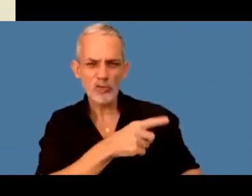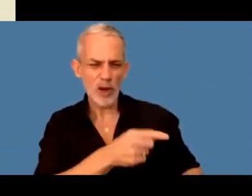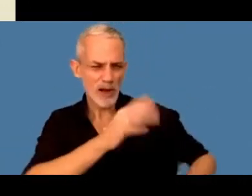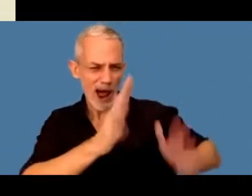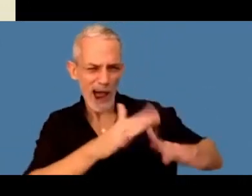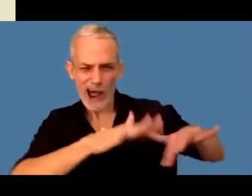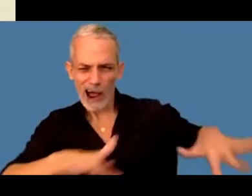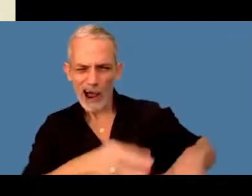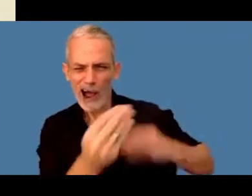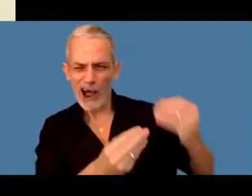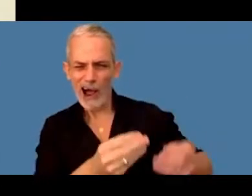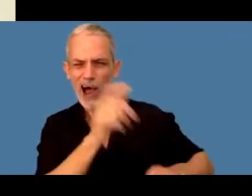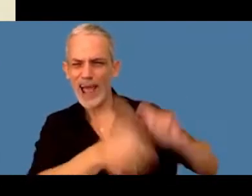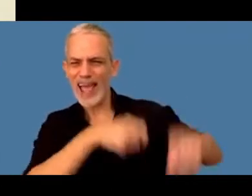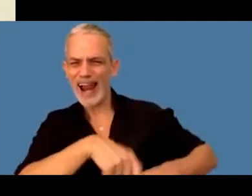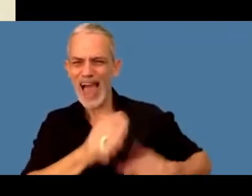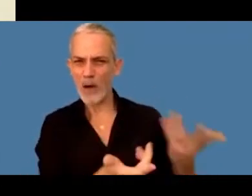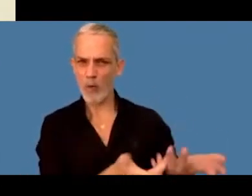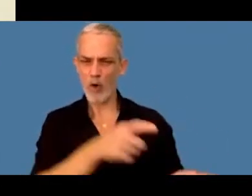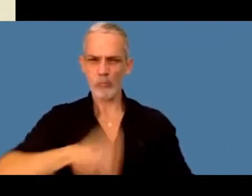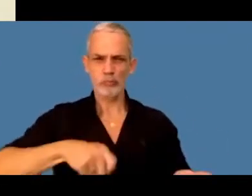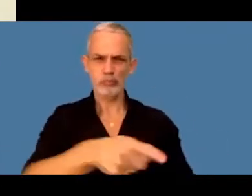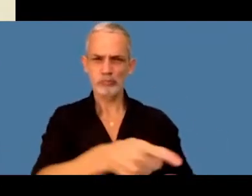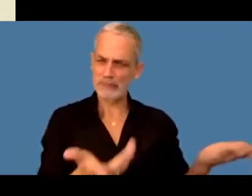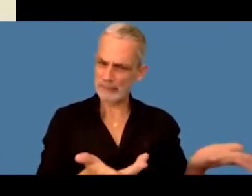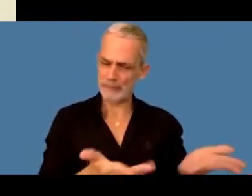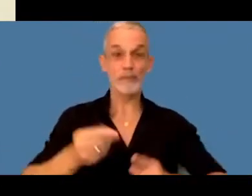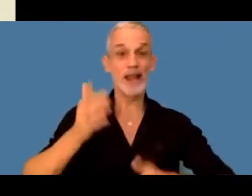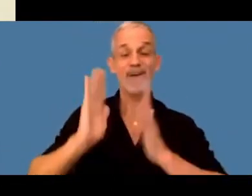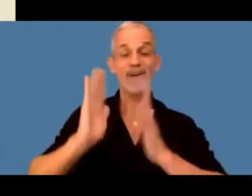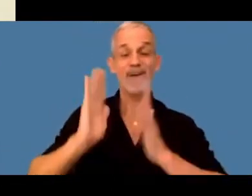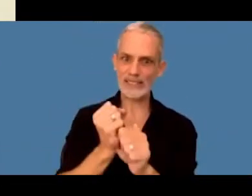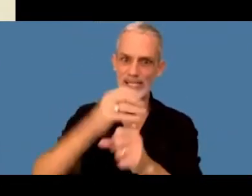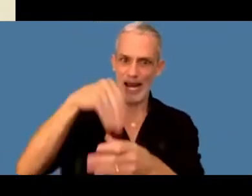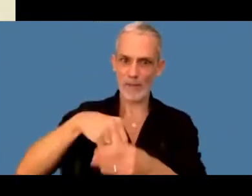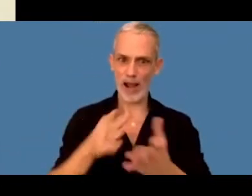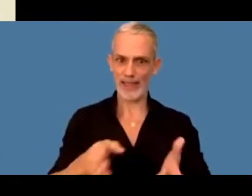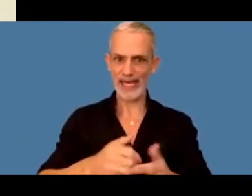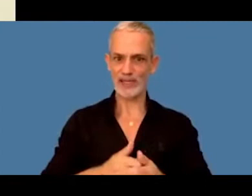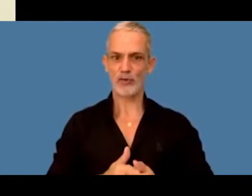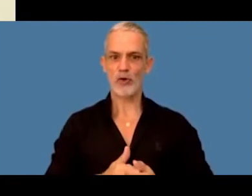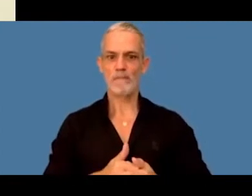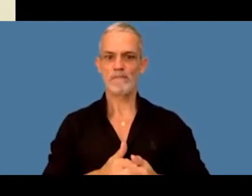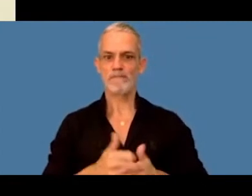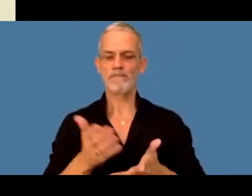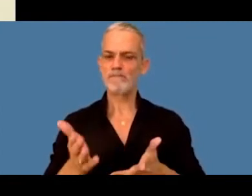en términos humanitarios. La violencia laboral, el acoso moral, que no son lo mismo.